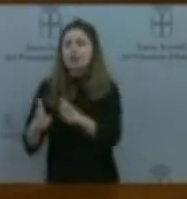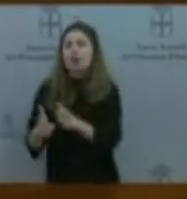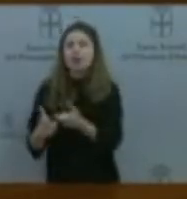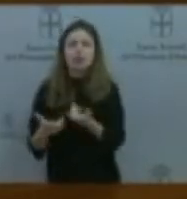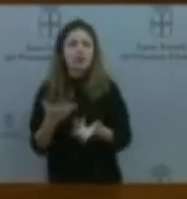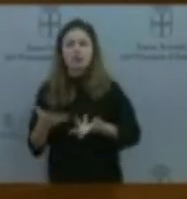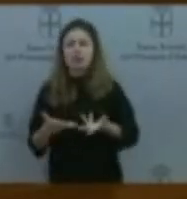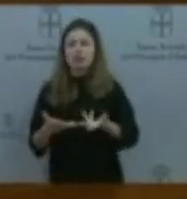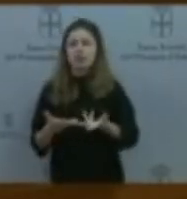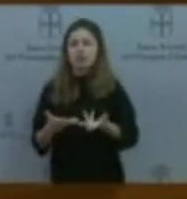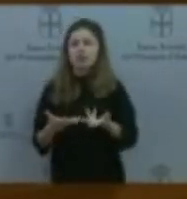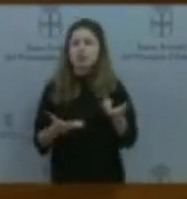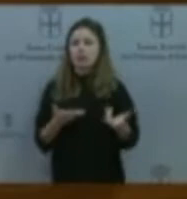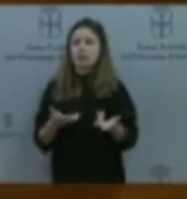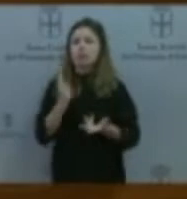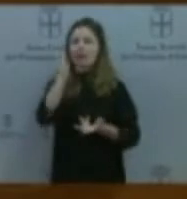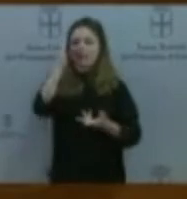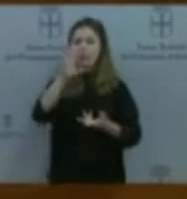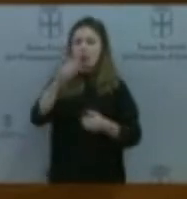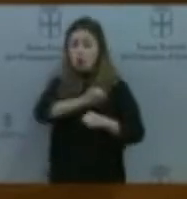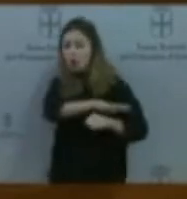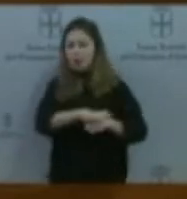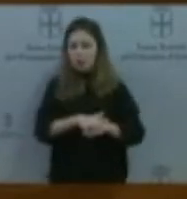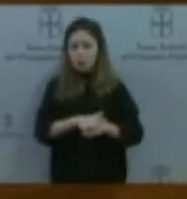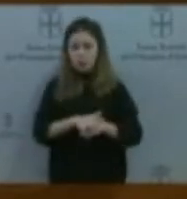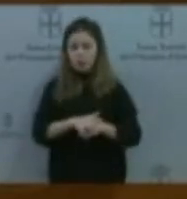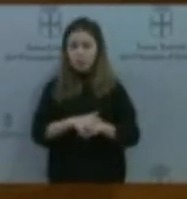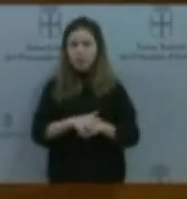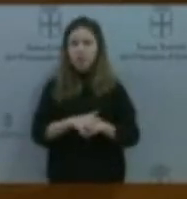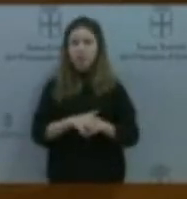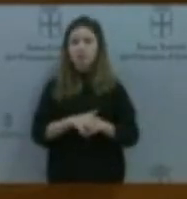por la pandemia. El presupuesto tiene que ir en esa dirección.